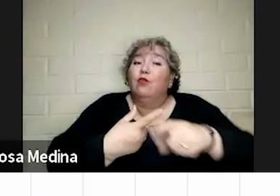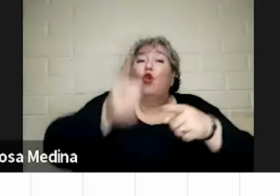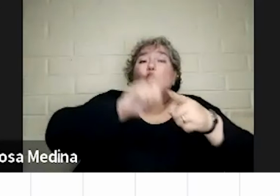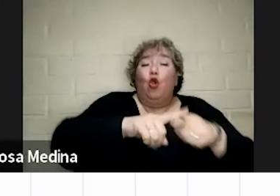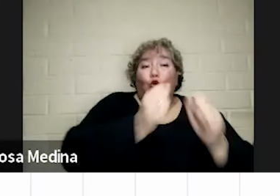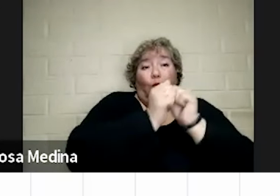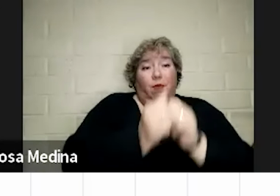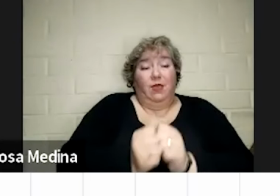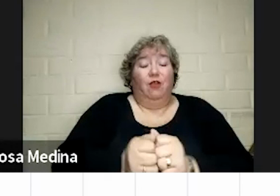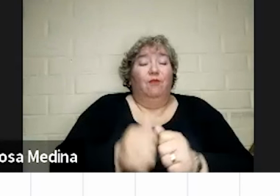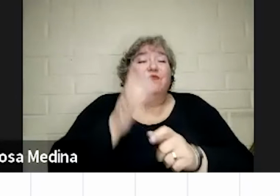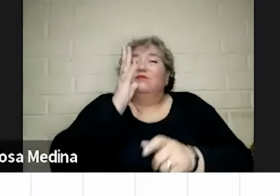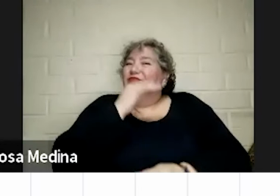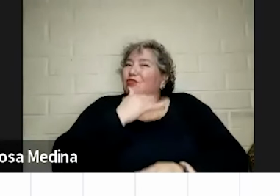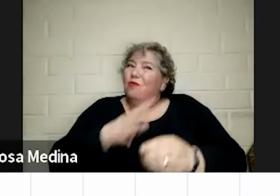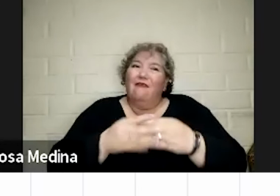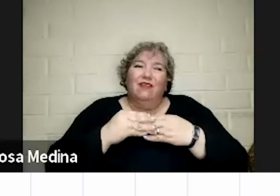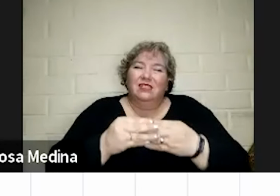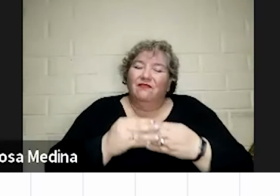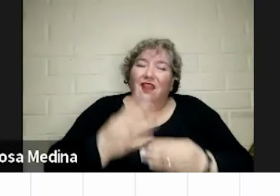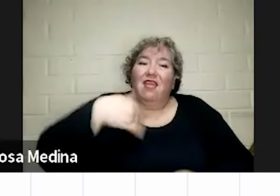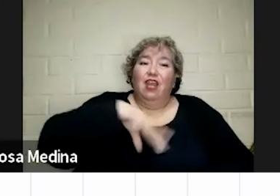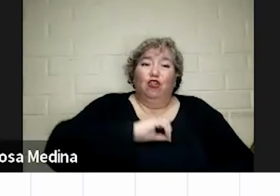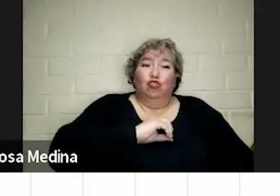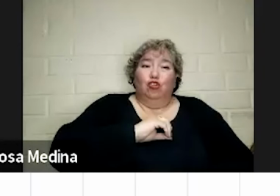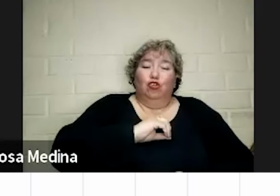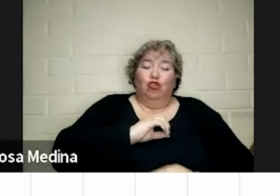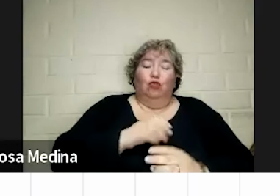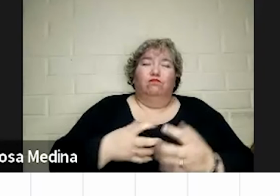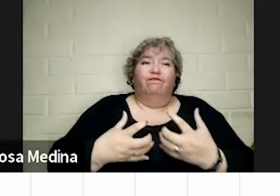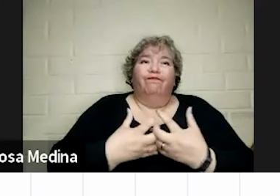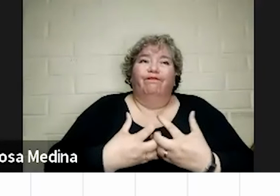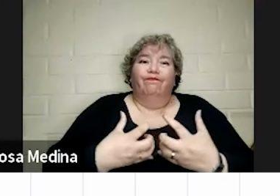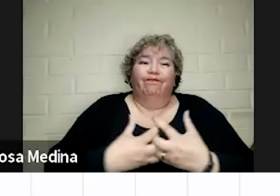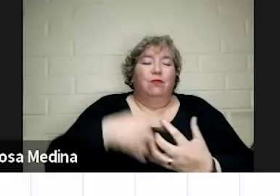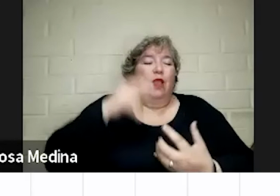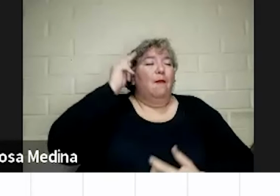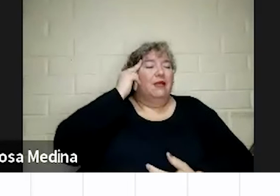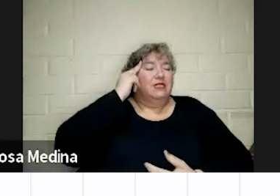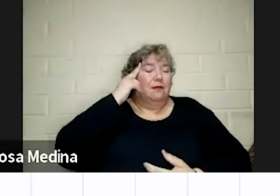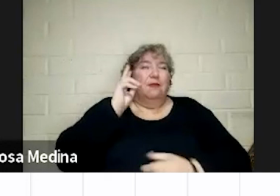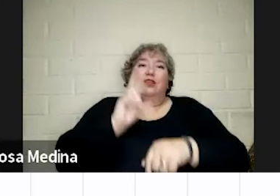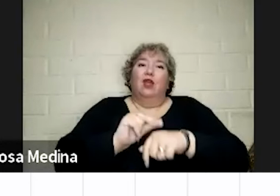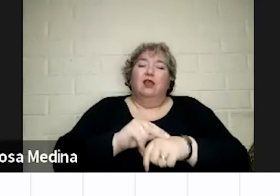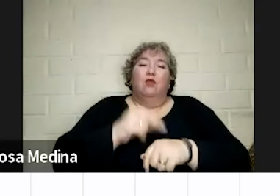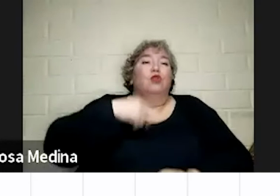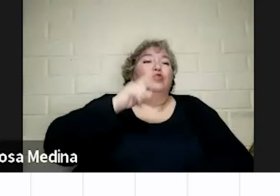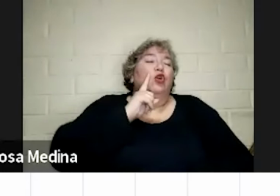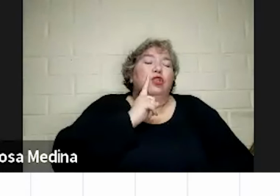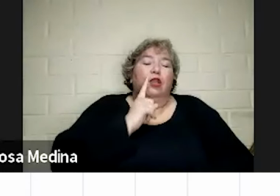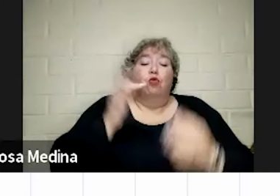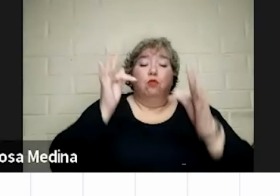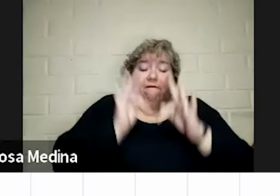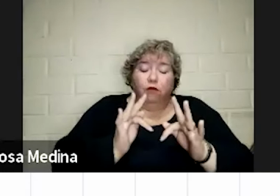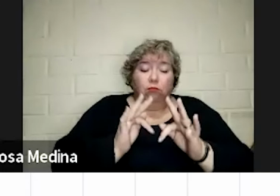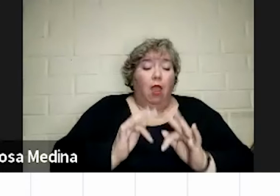si no tenemos flexibilidad, nos podemos quedar como atascados en pensamientos antiguos, es decir, tengo una forma siempre de actuar frente